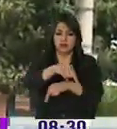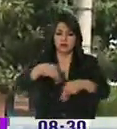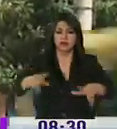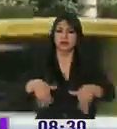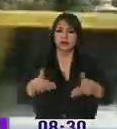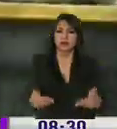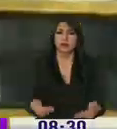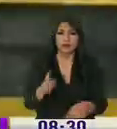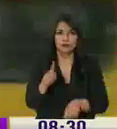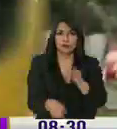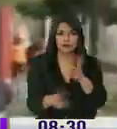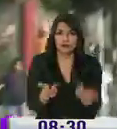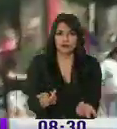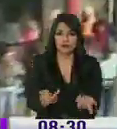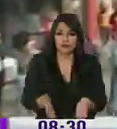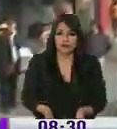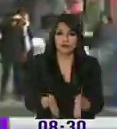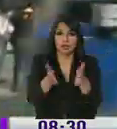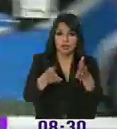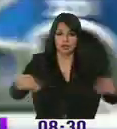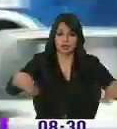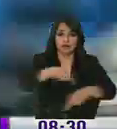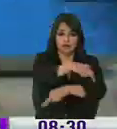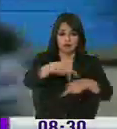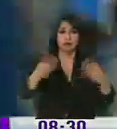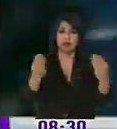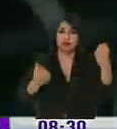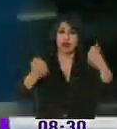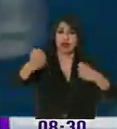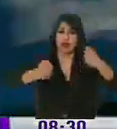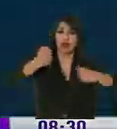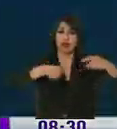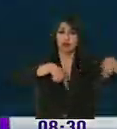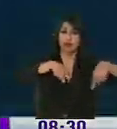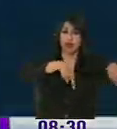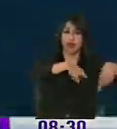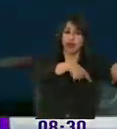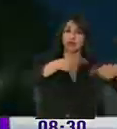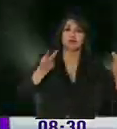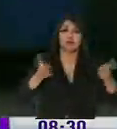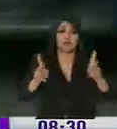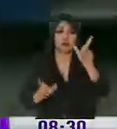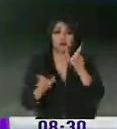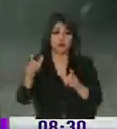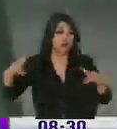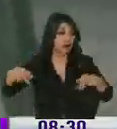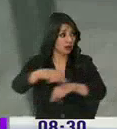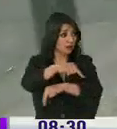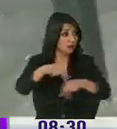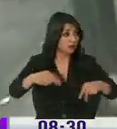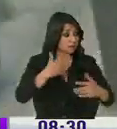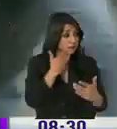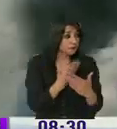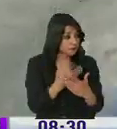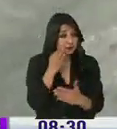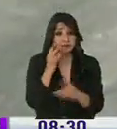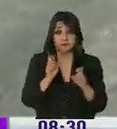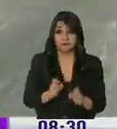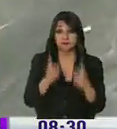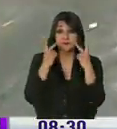circulación de una vía a otra es abundante, hay mucho peatón. Muchísimas gracias, mi señora. Ustedes